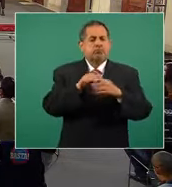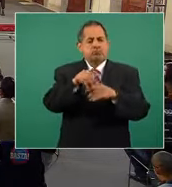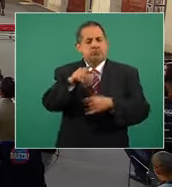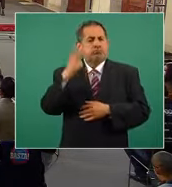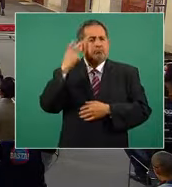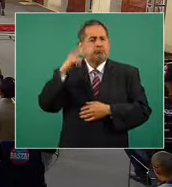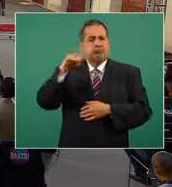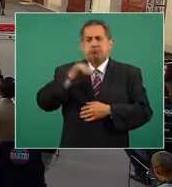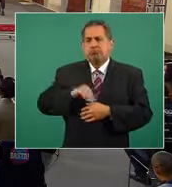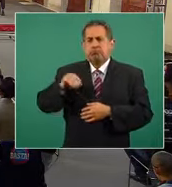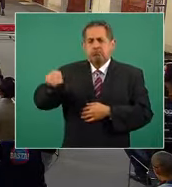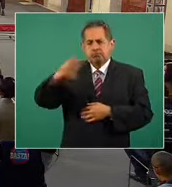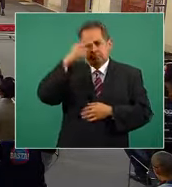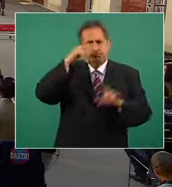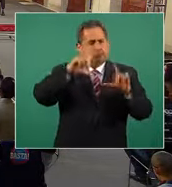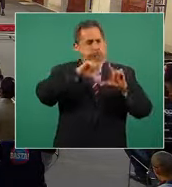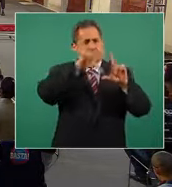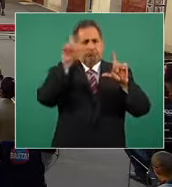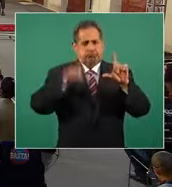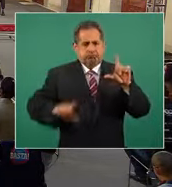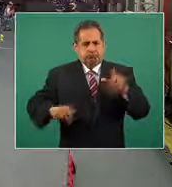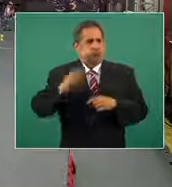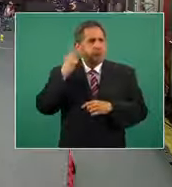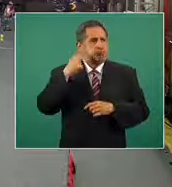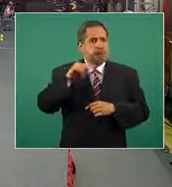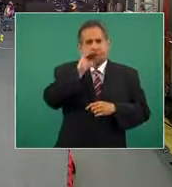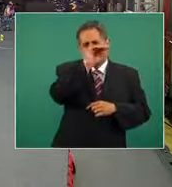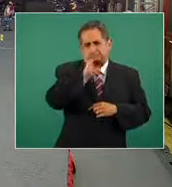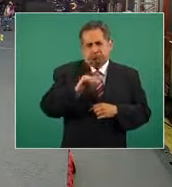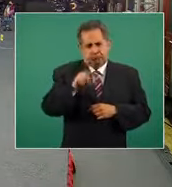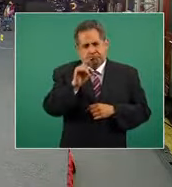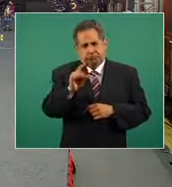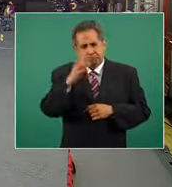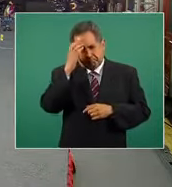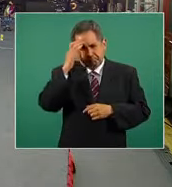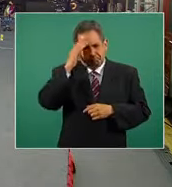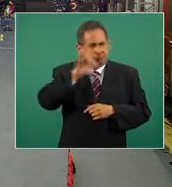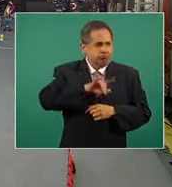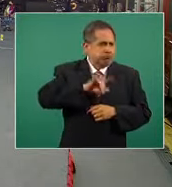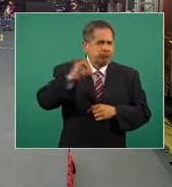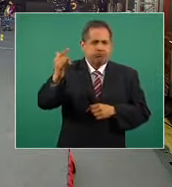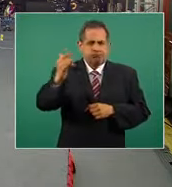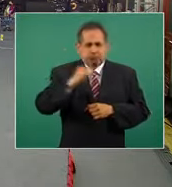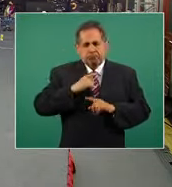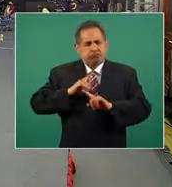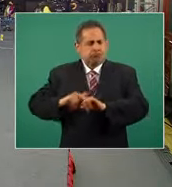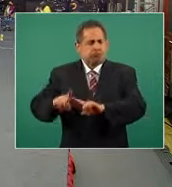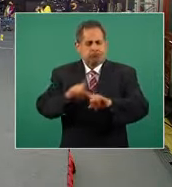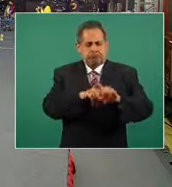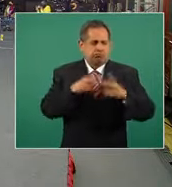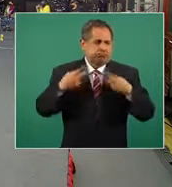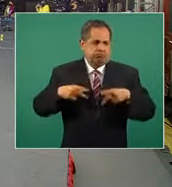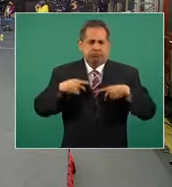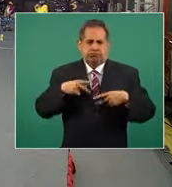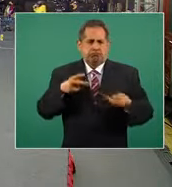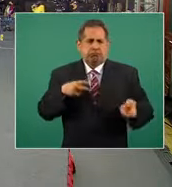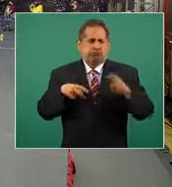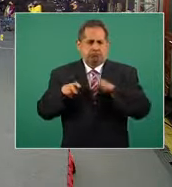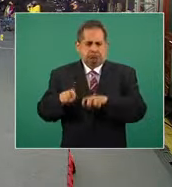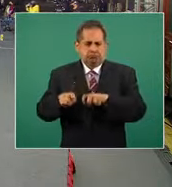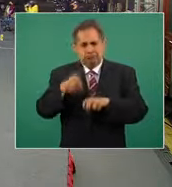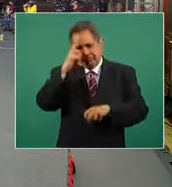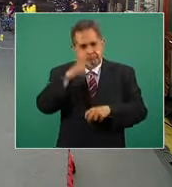giras por todo el país, presidente. Usted ha viajado en vuelos comerciales constantemente para evitar